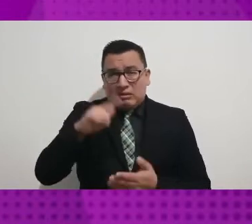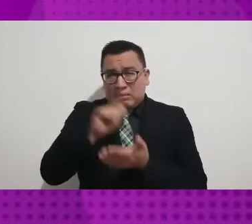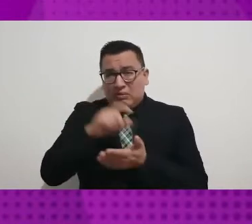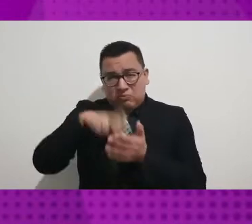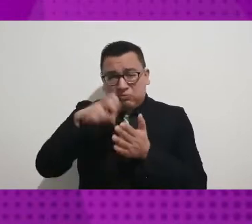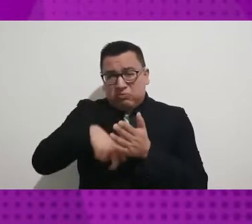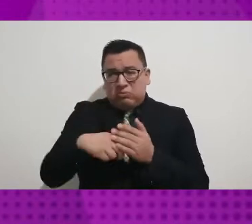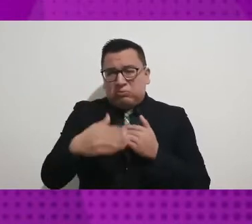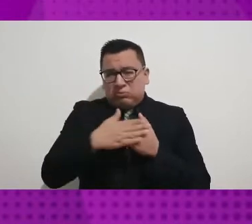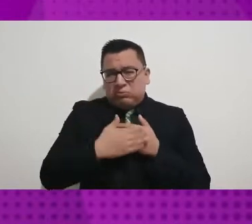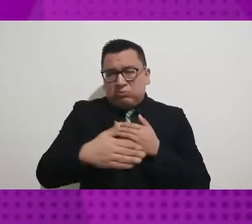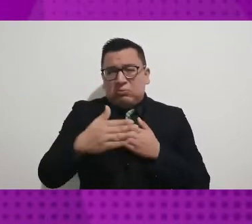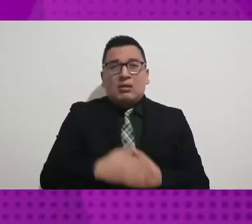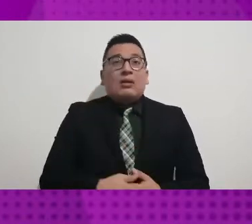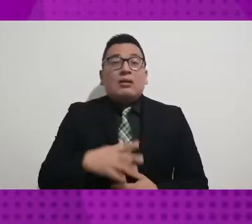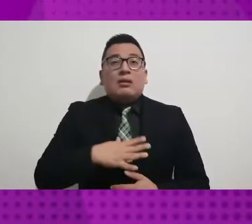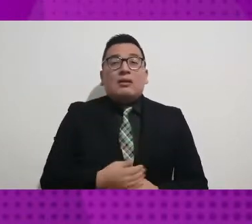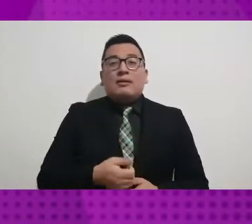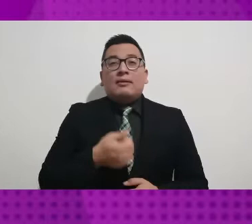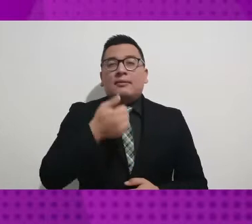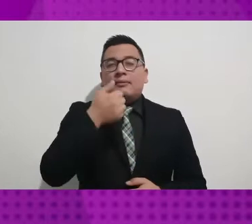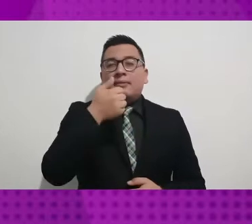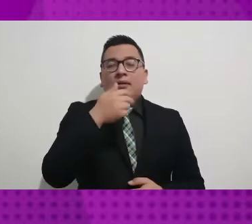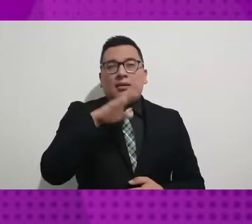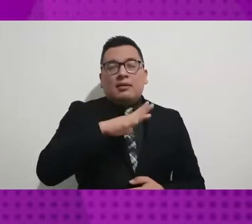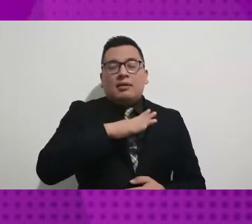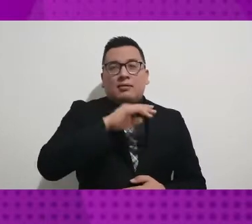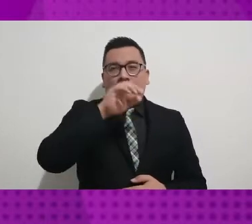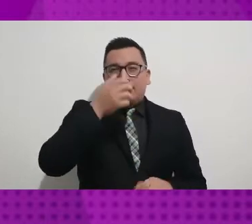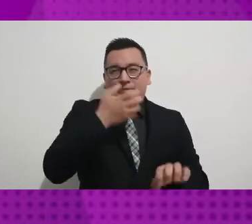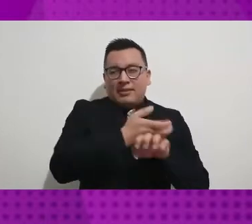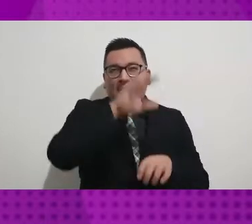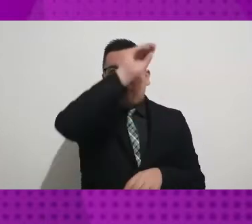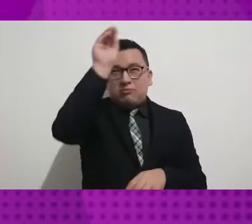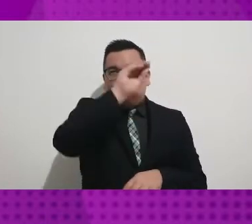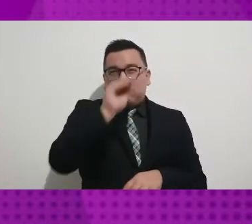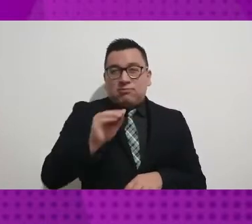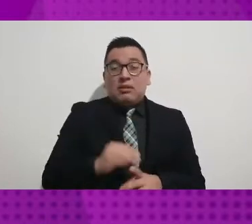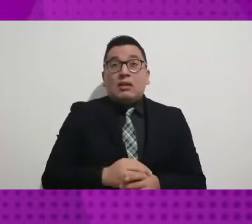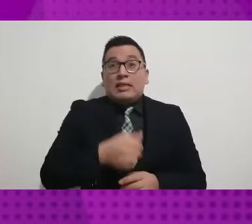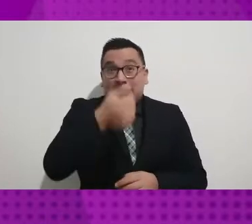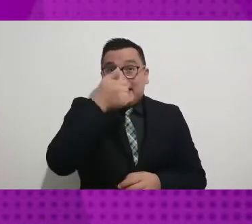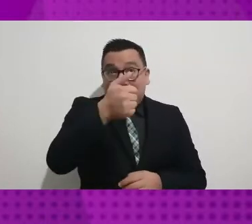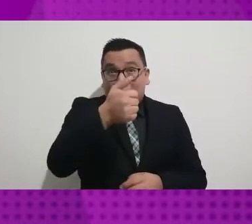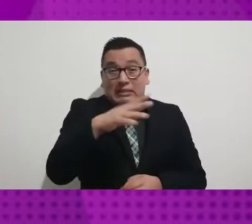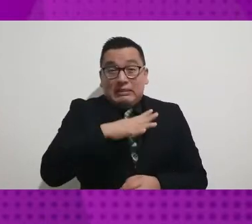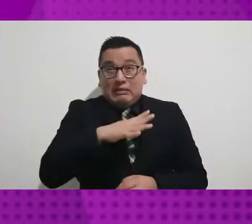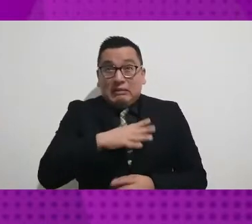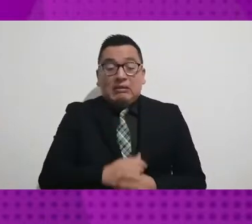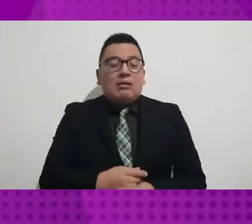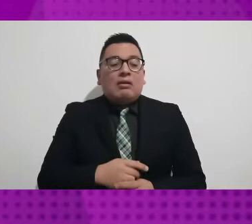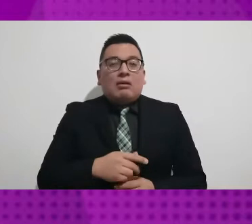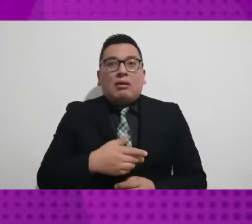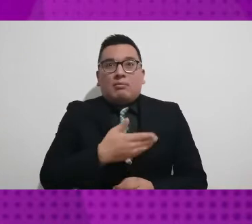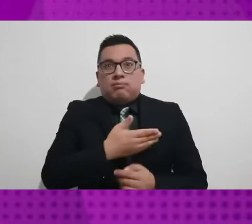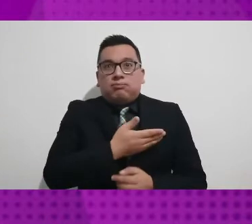la reforma a la fecha, ha habido en 6 de los 38 municipios, ha habido candidatos independientes. Esto